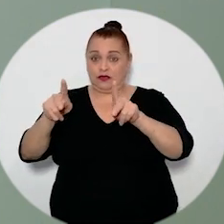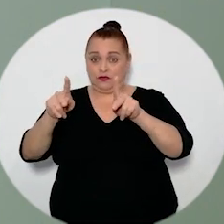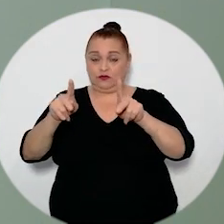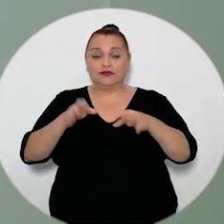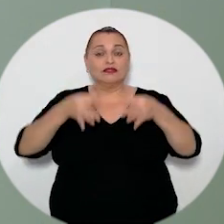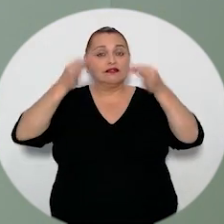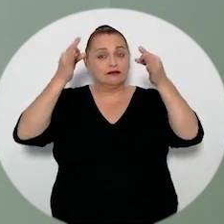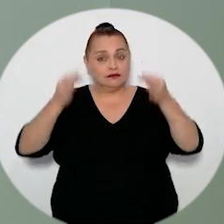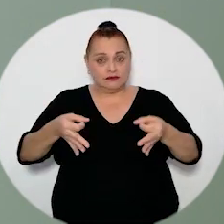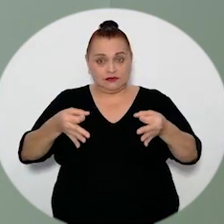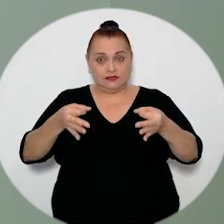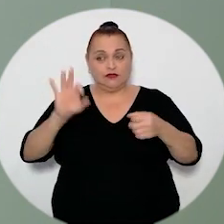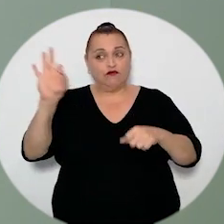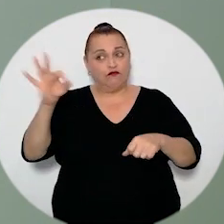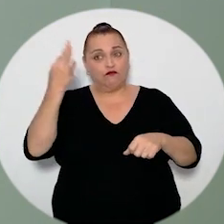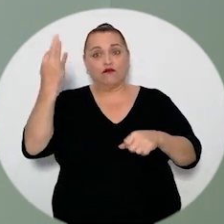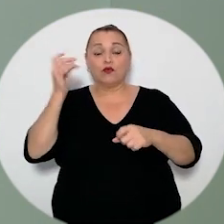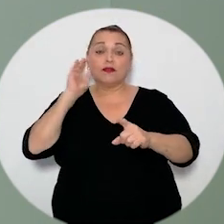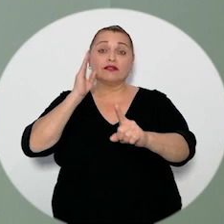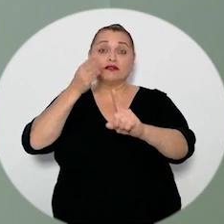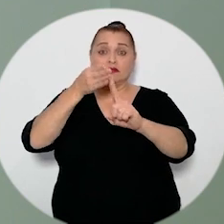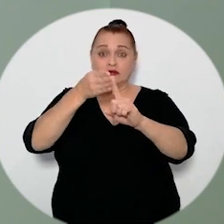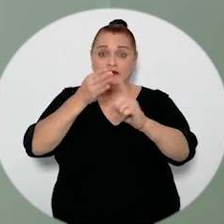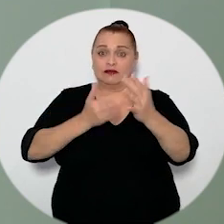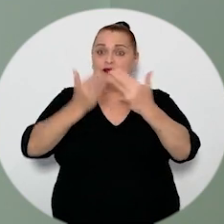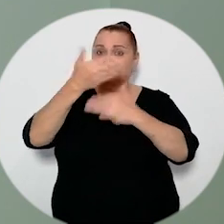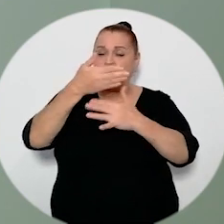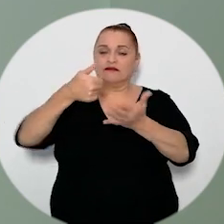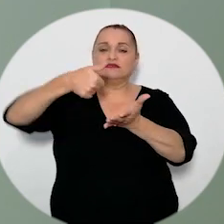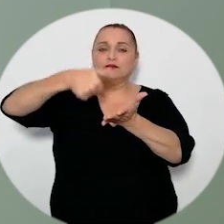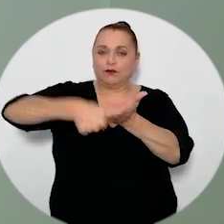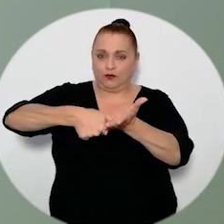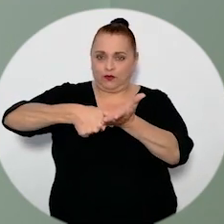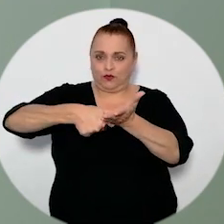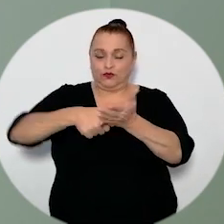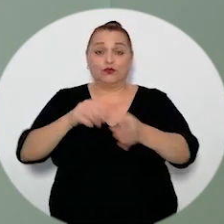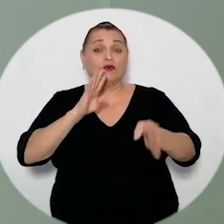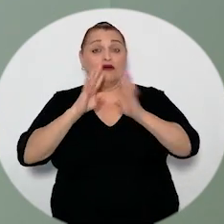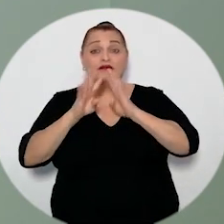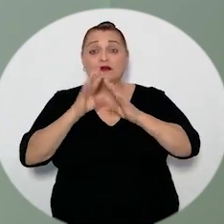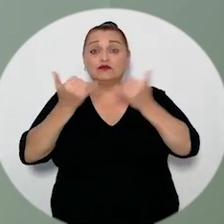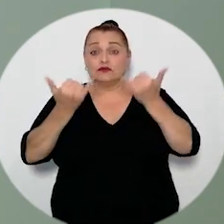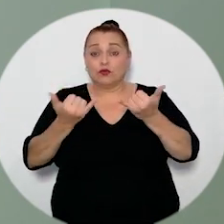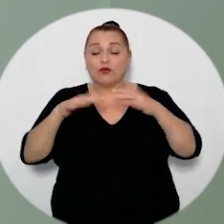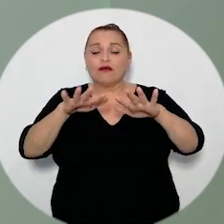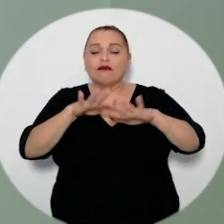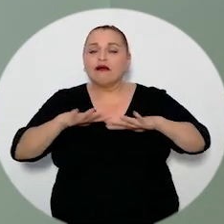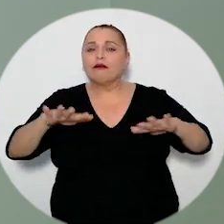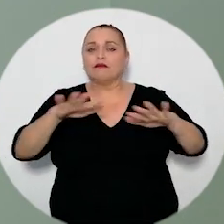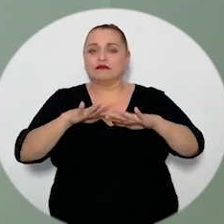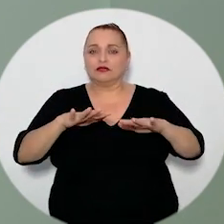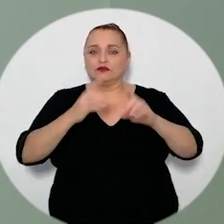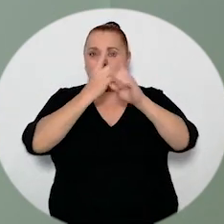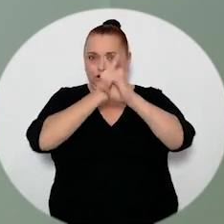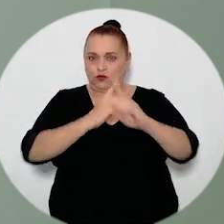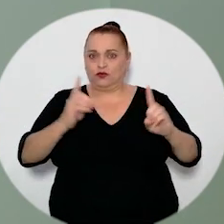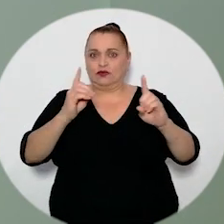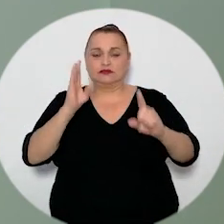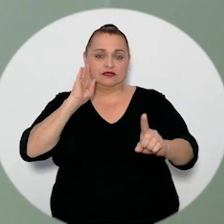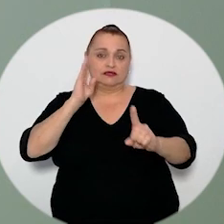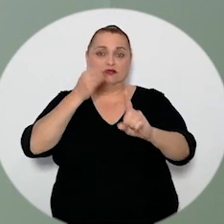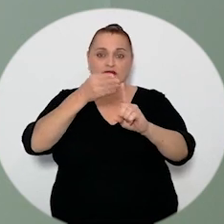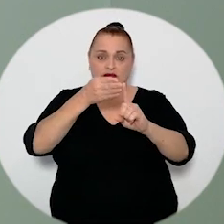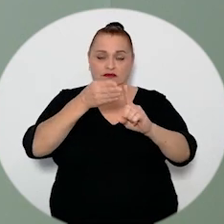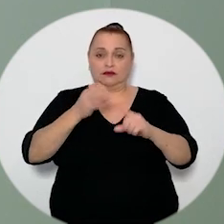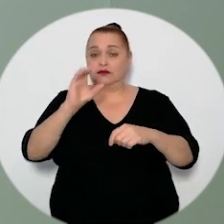ciudadanía decidir de forma directa a través del voto. Hablemos ahora sobre los ámbitos de la democracia